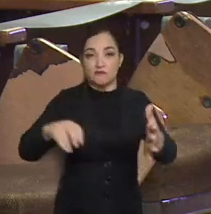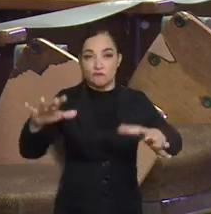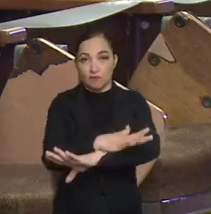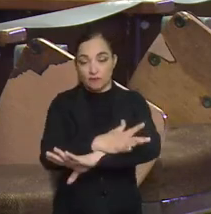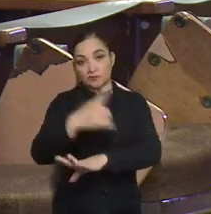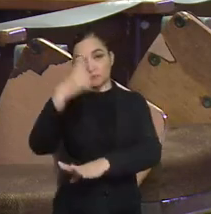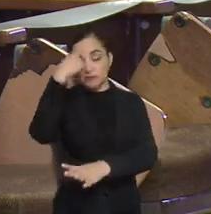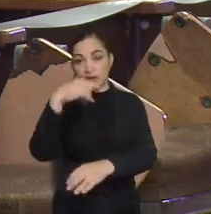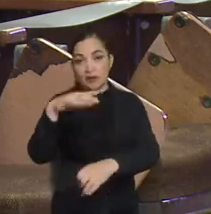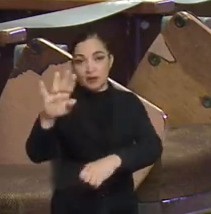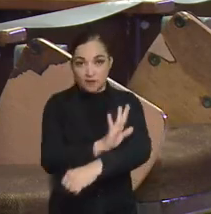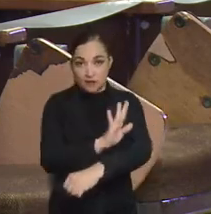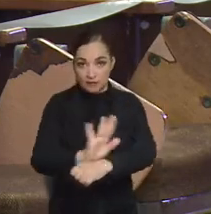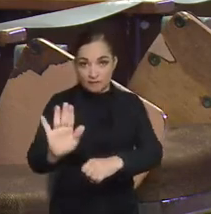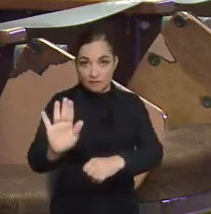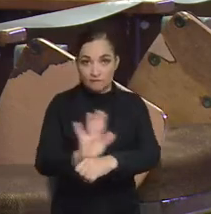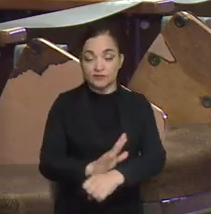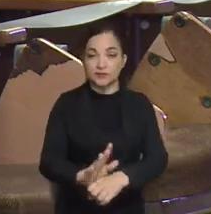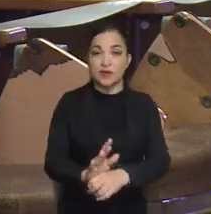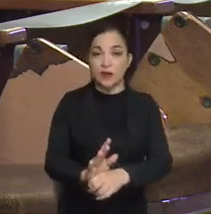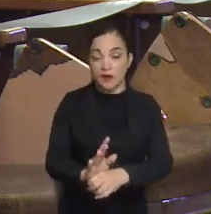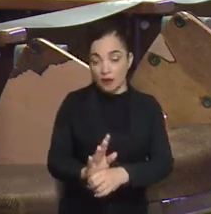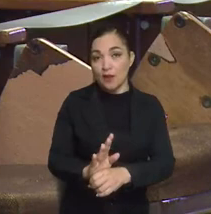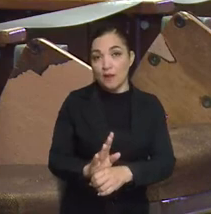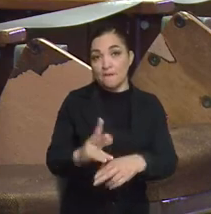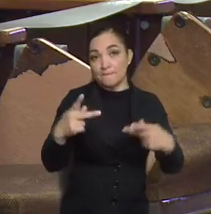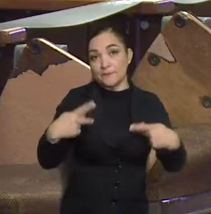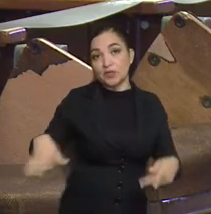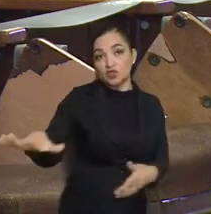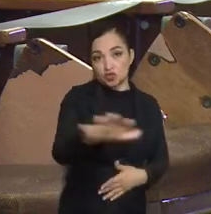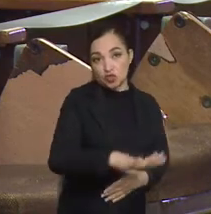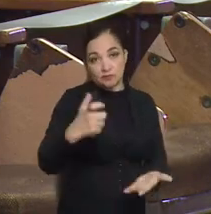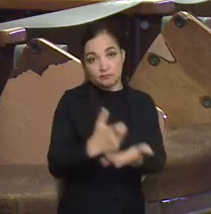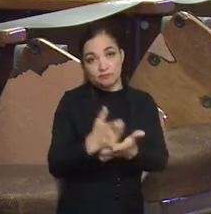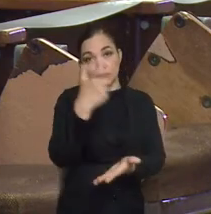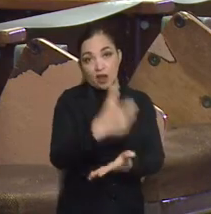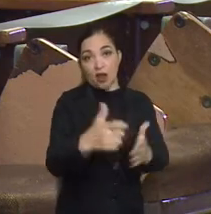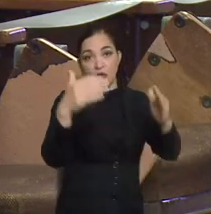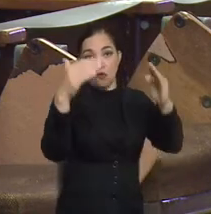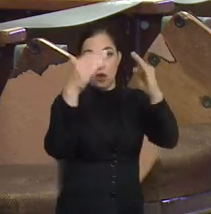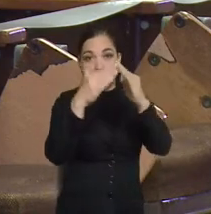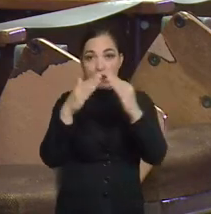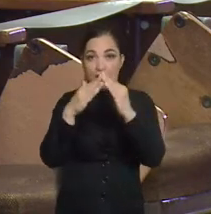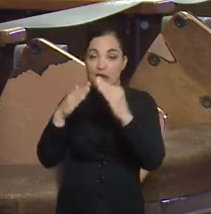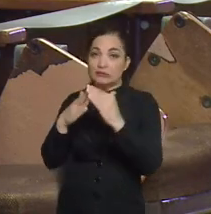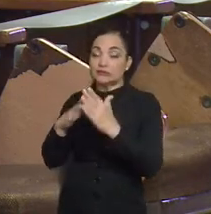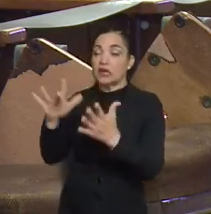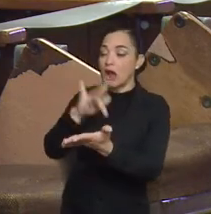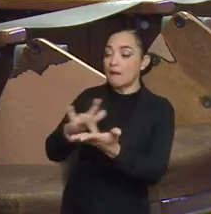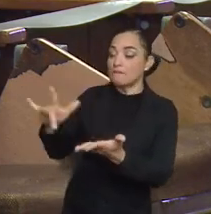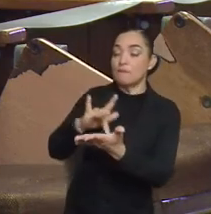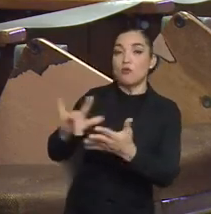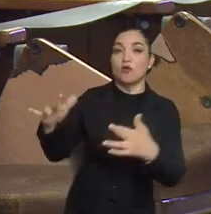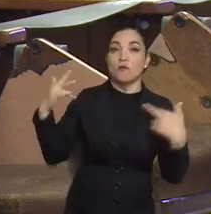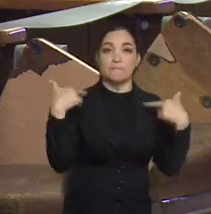beneficiar con el pago de viviendas y de apoyos a